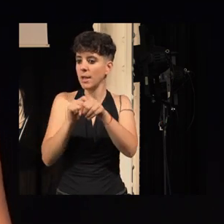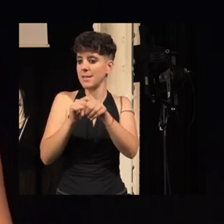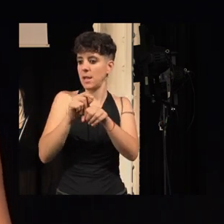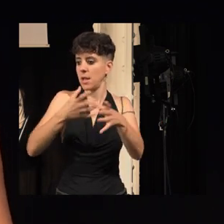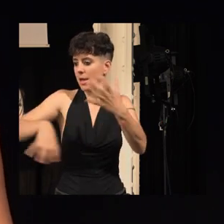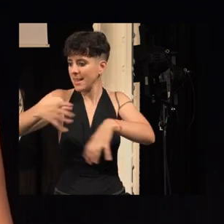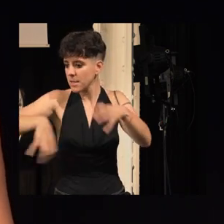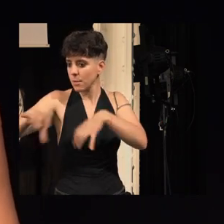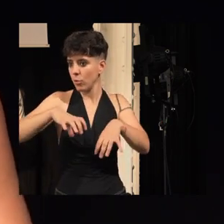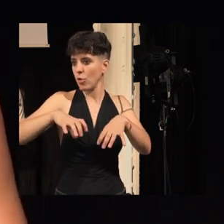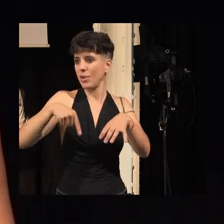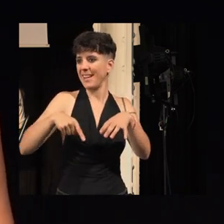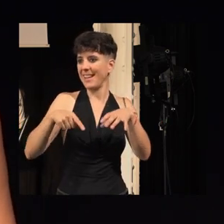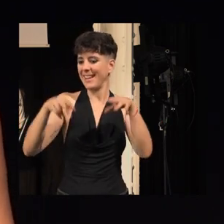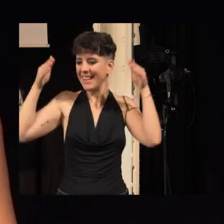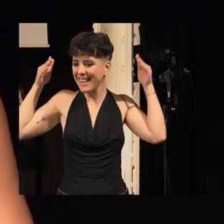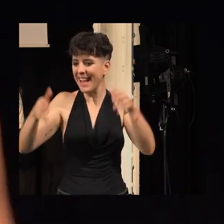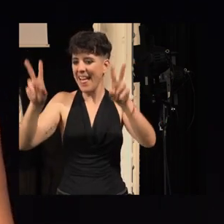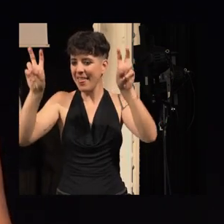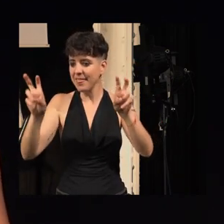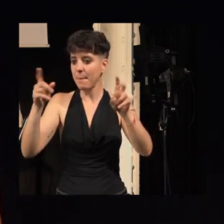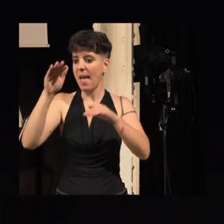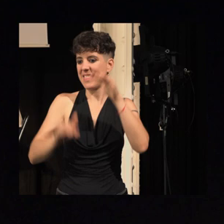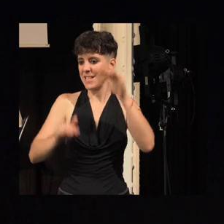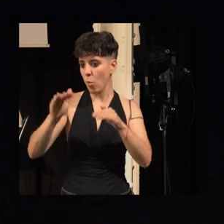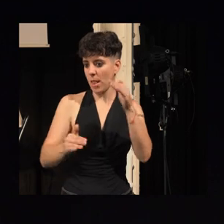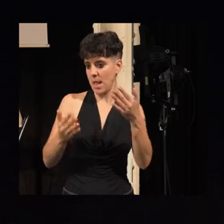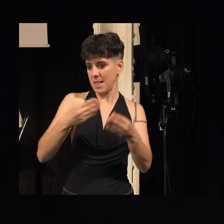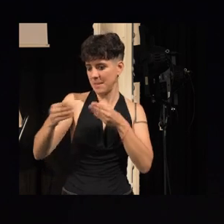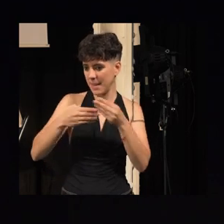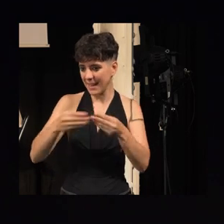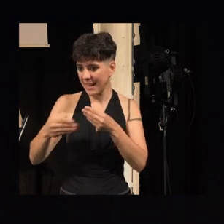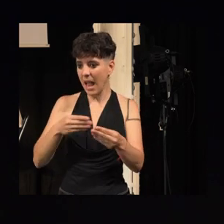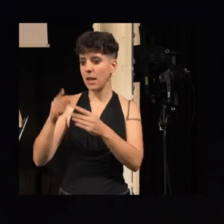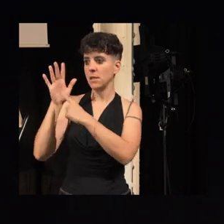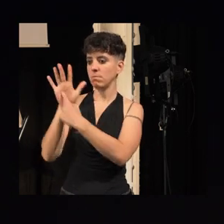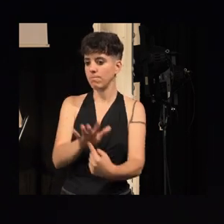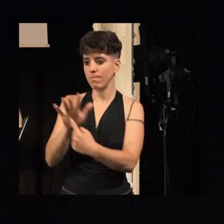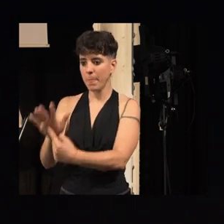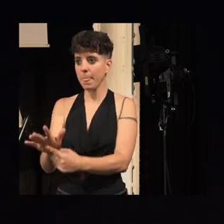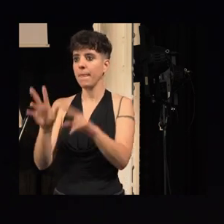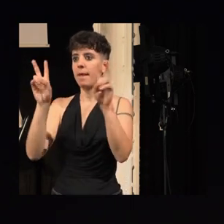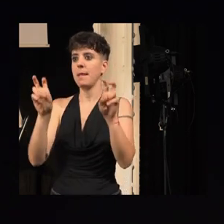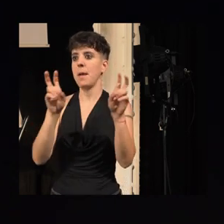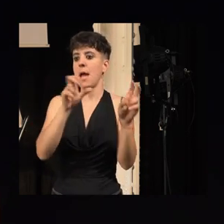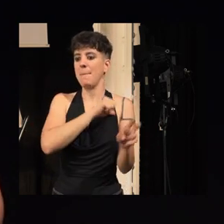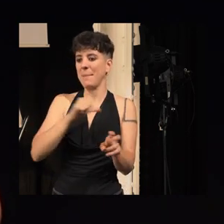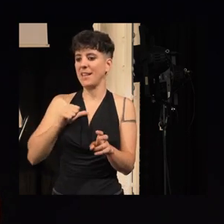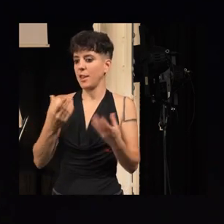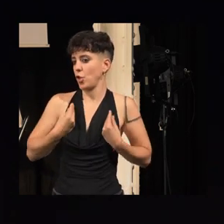las desigualdades materiales, que incidan en la explotación, que incidan en la marginación y en la privatización de la